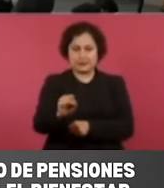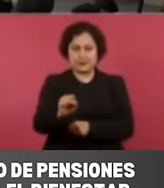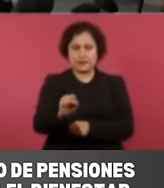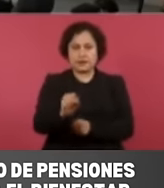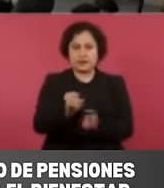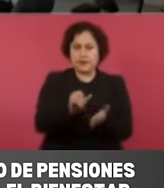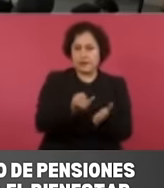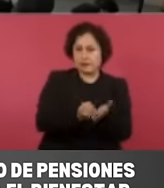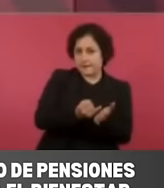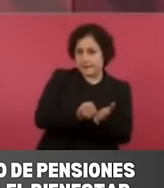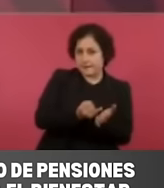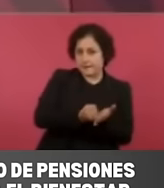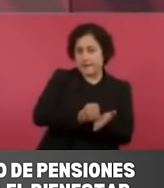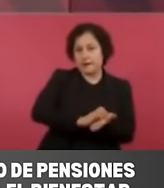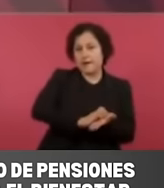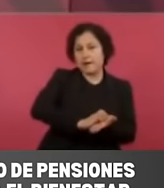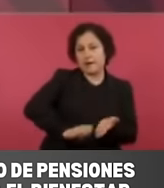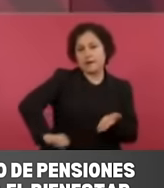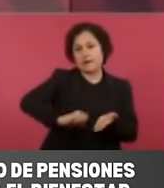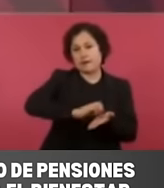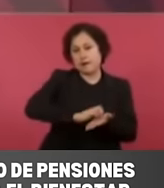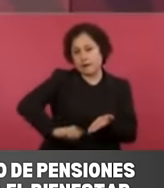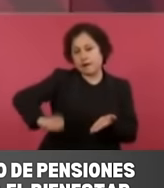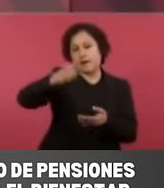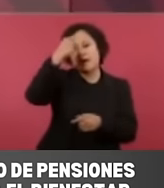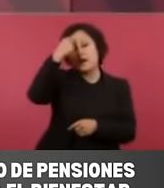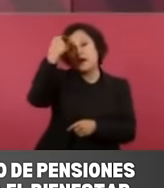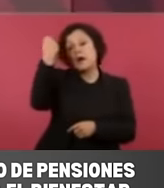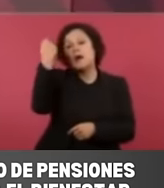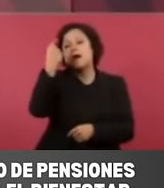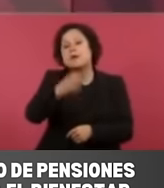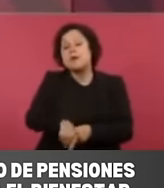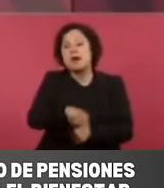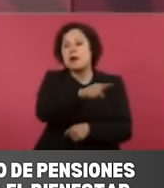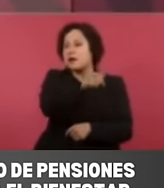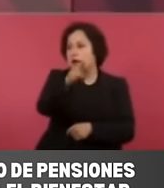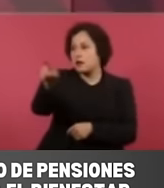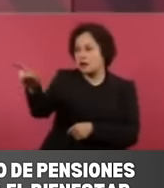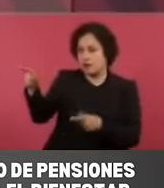para administrar las pensiones altísimas,